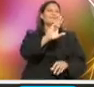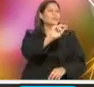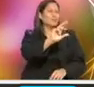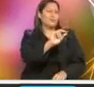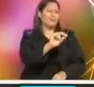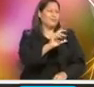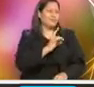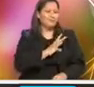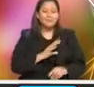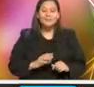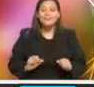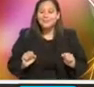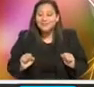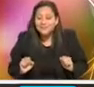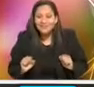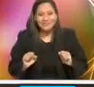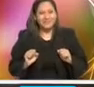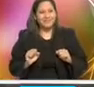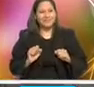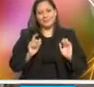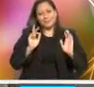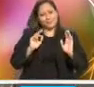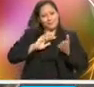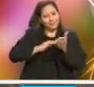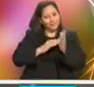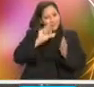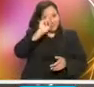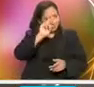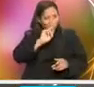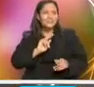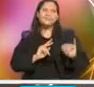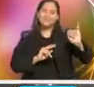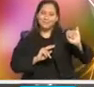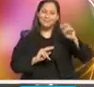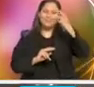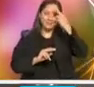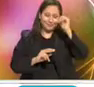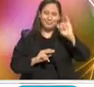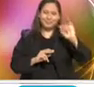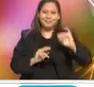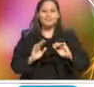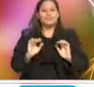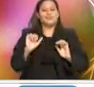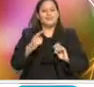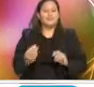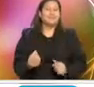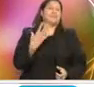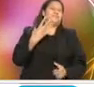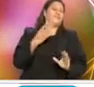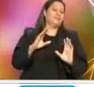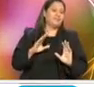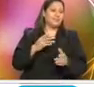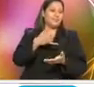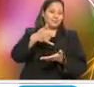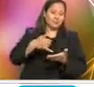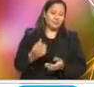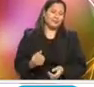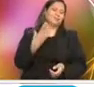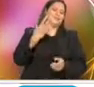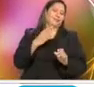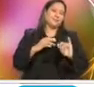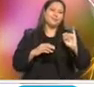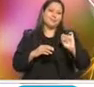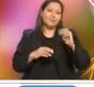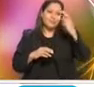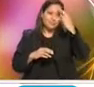atrás. Prudencia. Sí. Siempre hay que ser prudentes en la cocina. No, sí, en la cocina hay que ser muy prudentes. No eso falta sí, el tienes toda la pedacito de razón. aceite que brinca. Sí, luego brinca